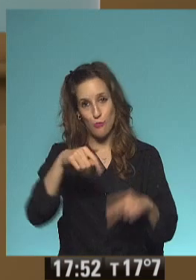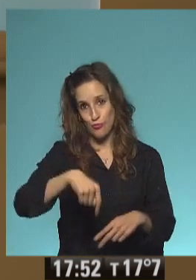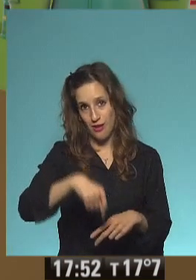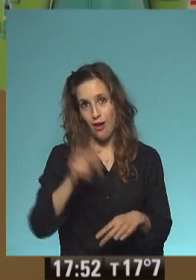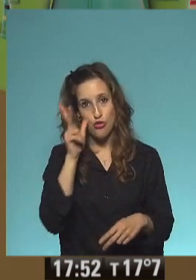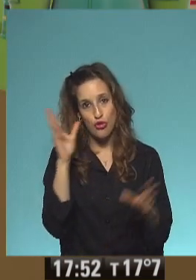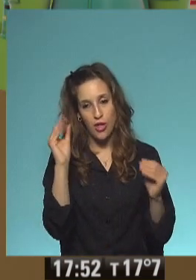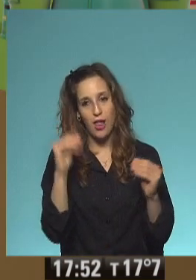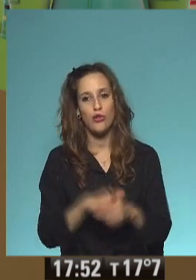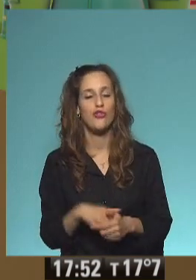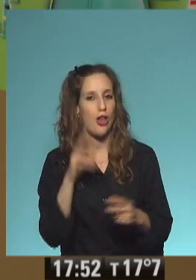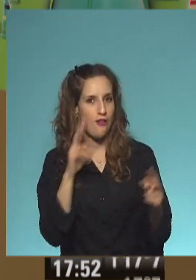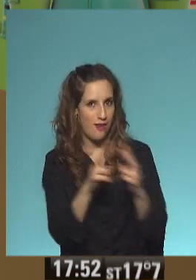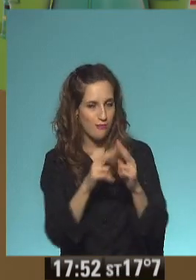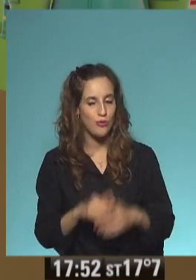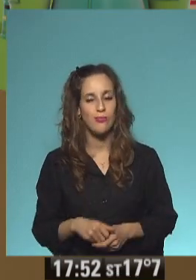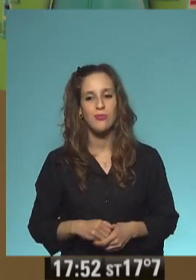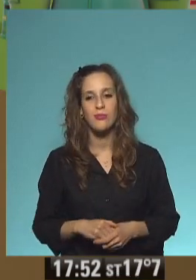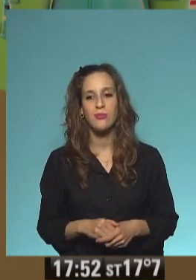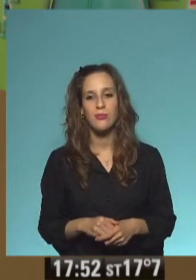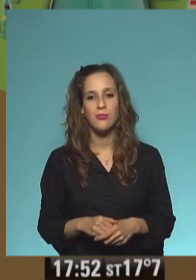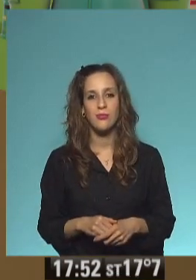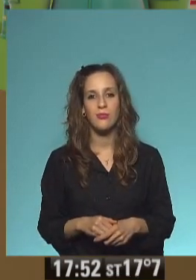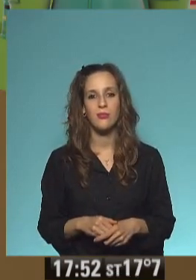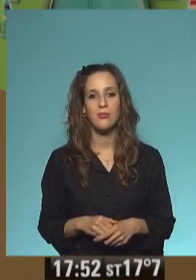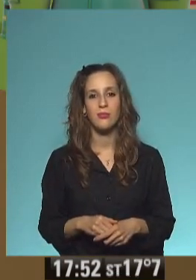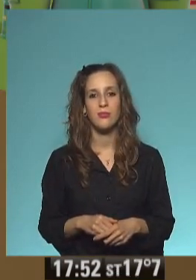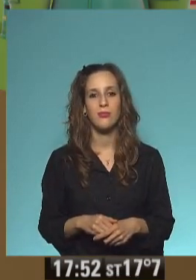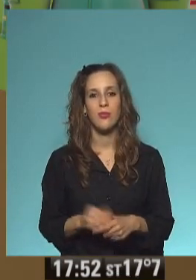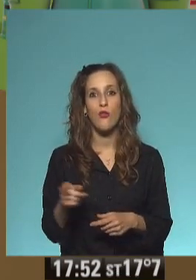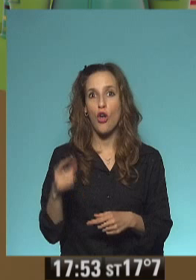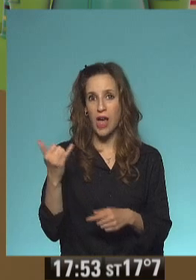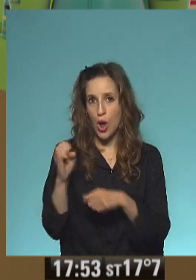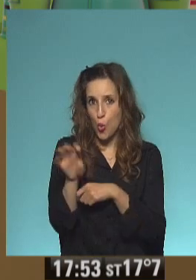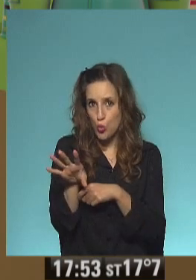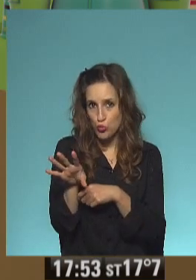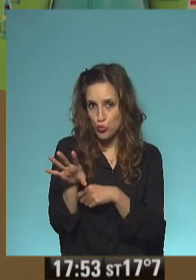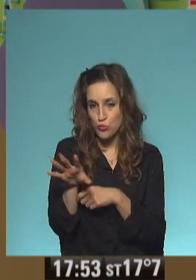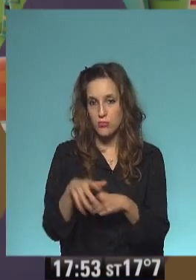8. ¡Te esperamos! Dale, nos vemos. ¿Eh? ¿Tenés linterna vos?